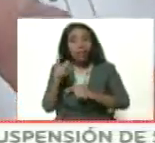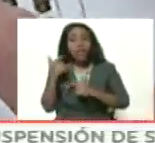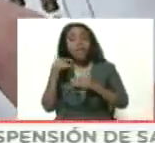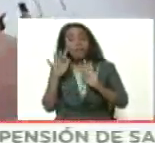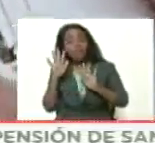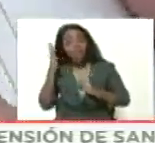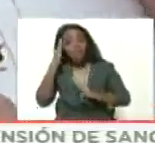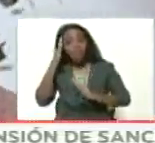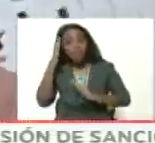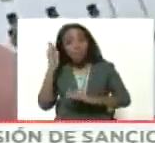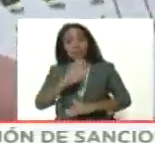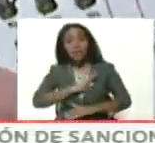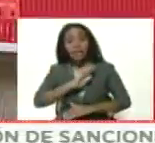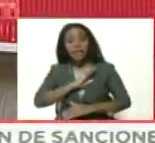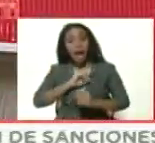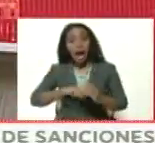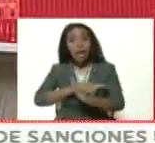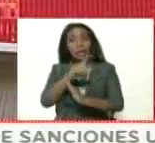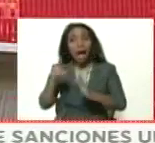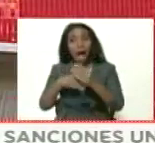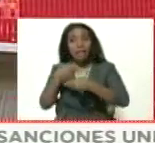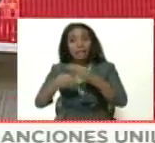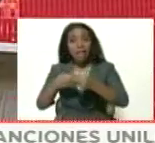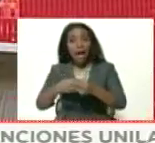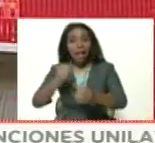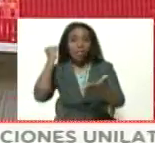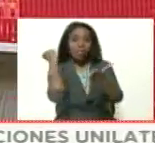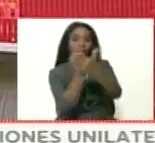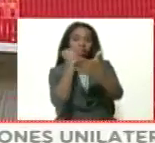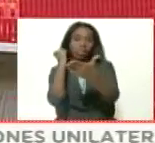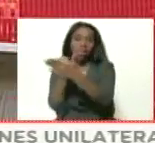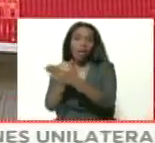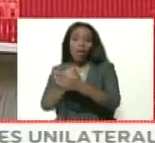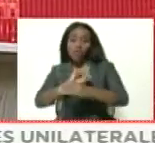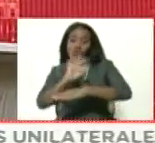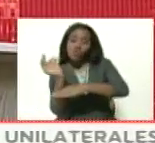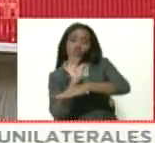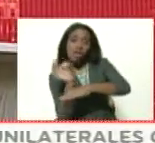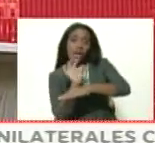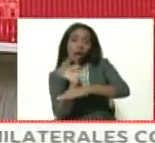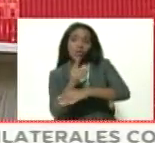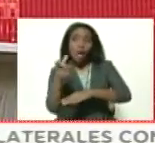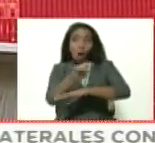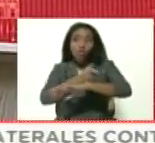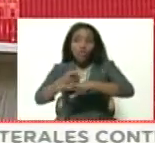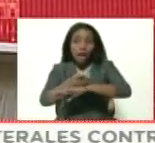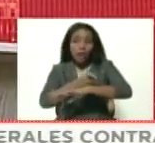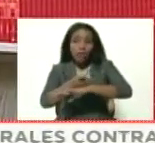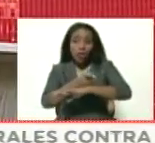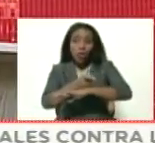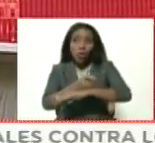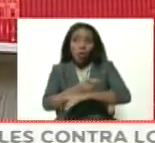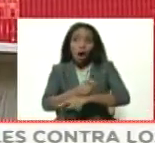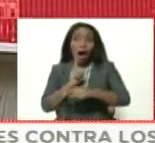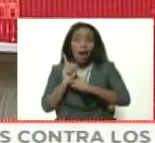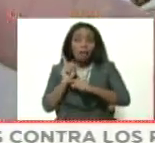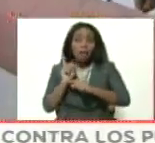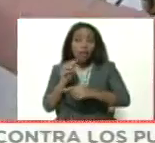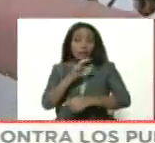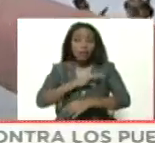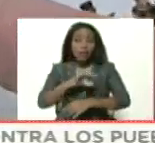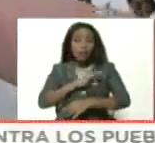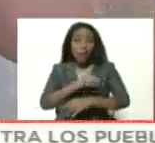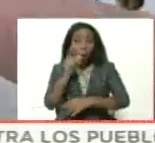tenía de generar asesinato selectivo en altos funcionarios del gobierno. Este señor